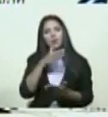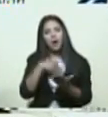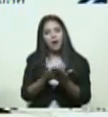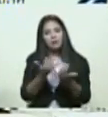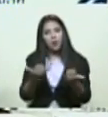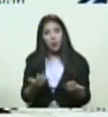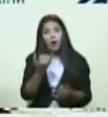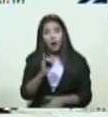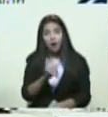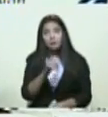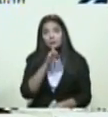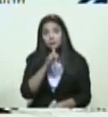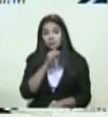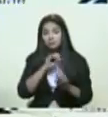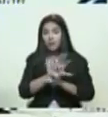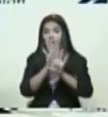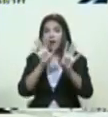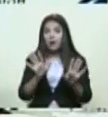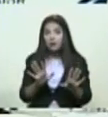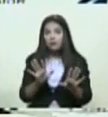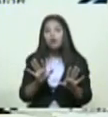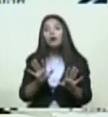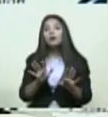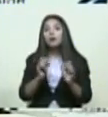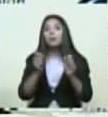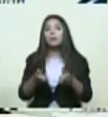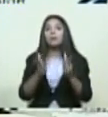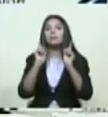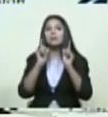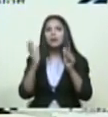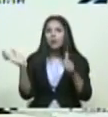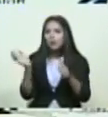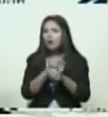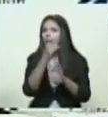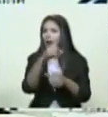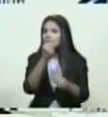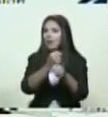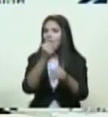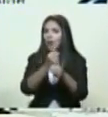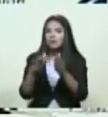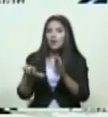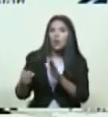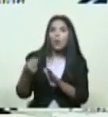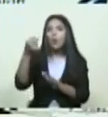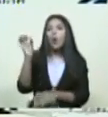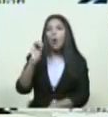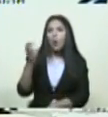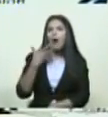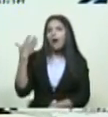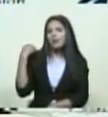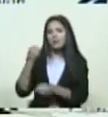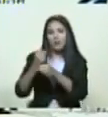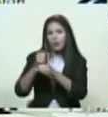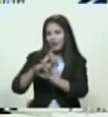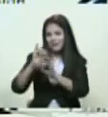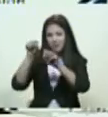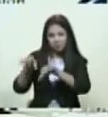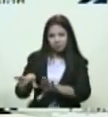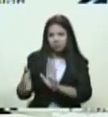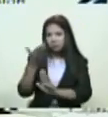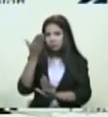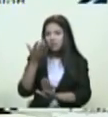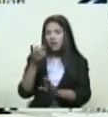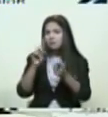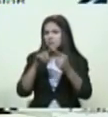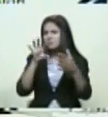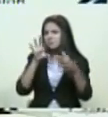Si tiene información que permita determinar que hay funcionarios activos del Ministerio, son funcionarios que ya no están, seis jueces